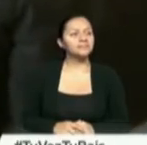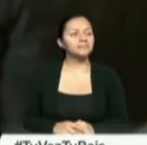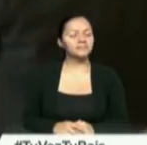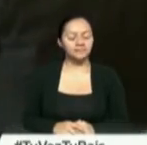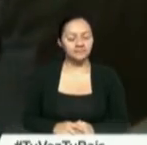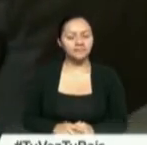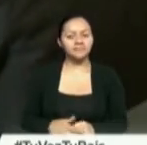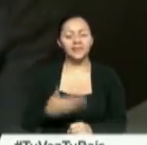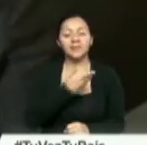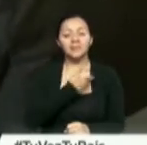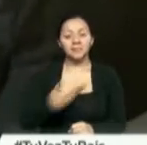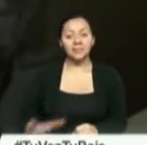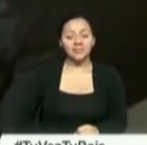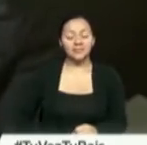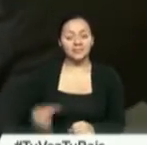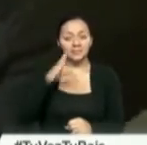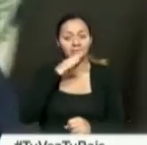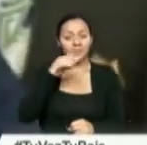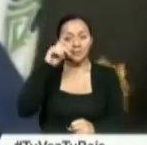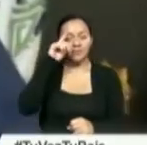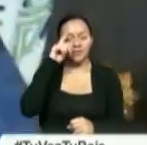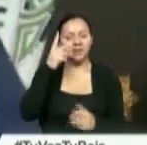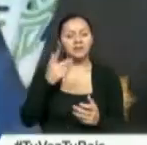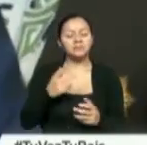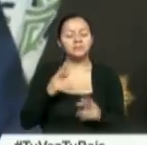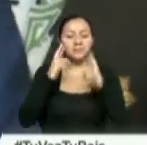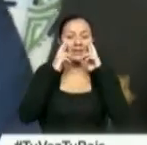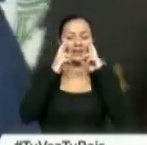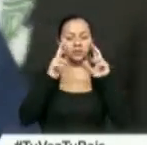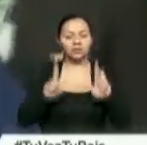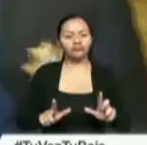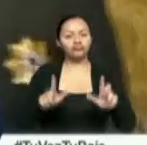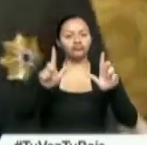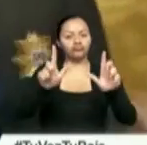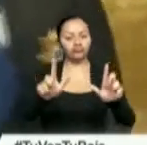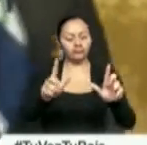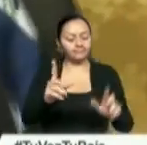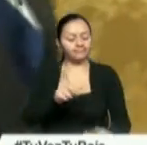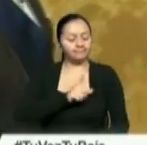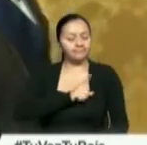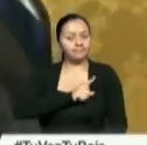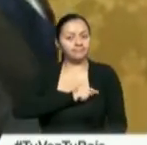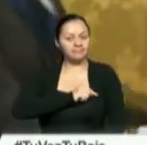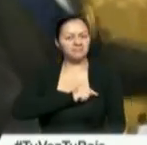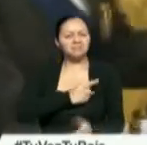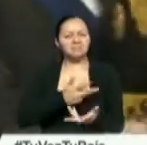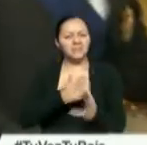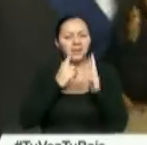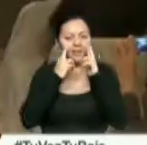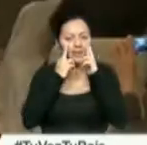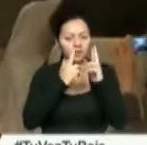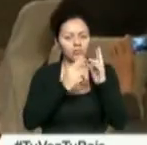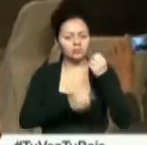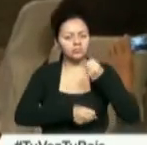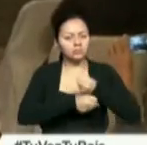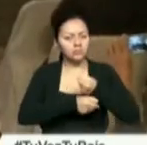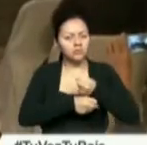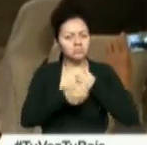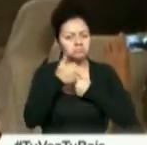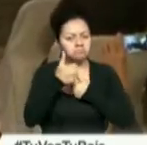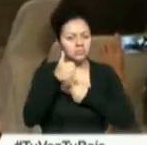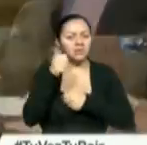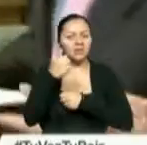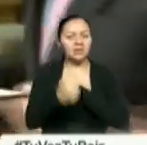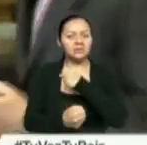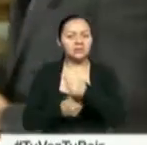el presidente de la republica rafael correa fue condecorado con la orden iberoamericana de justicia en reconocimiento a la labor realizada en el país